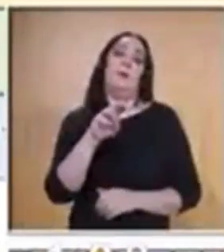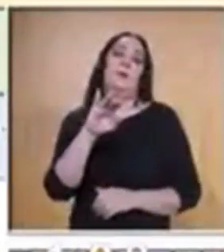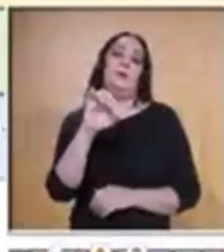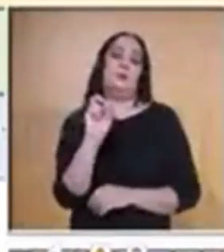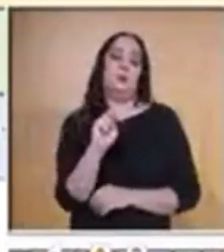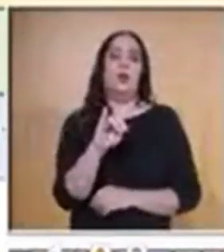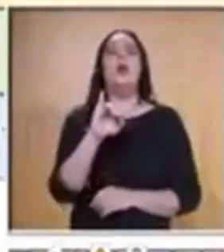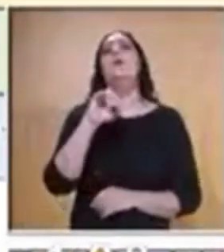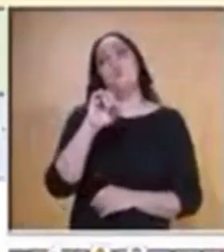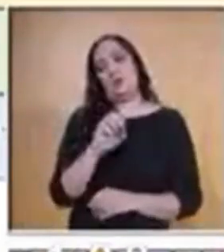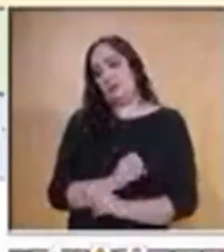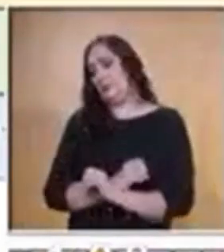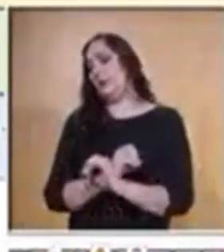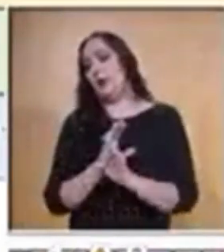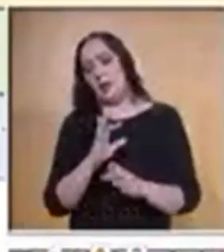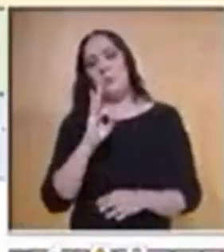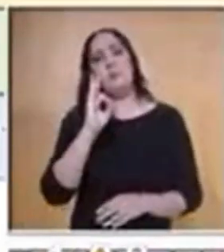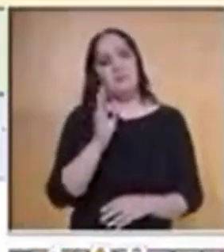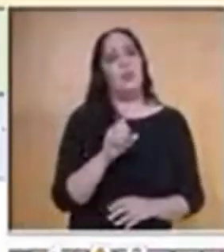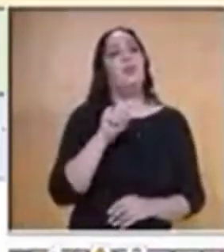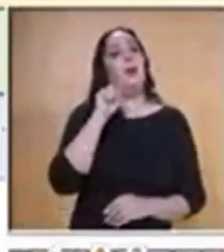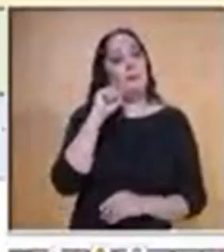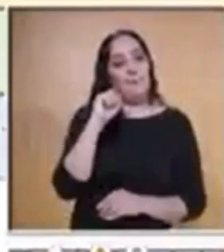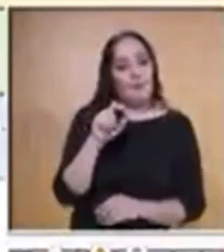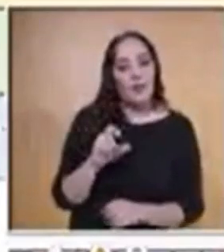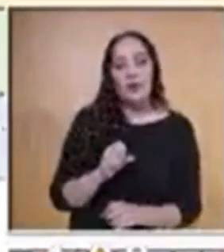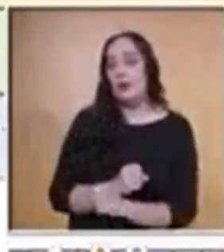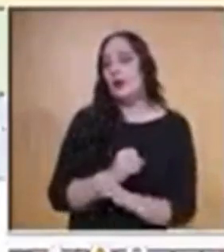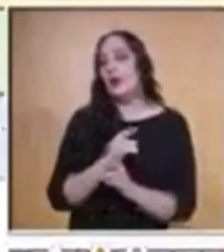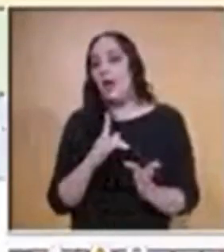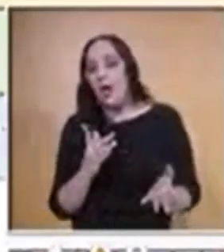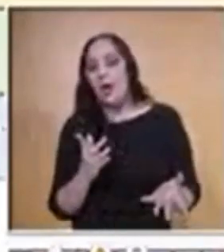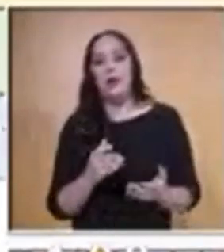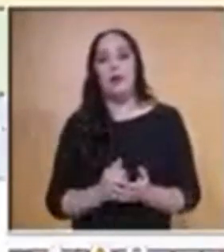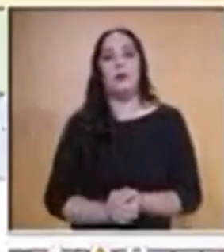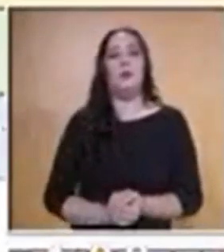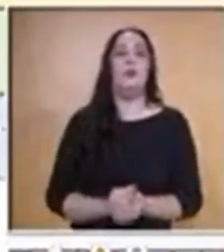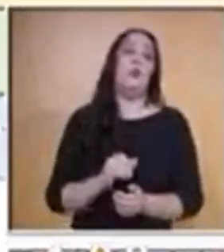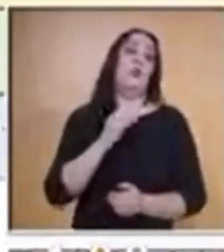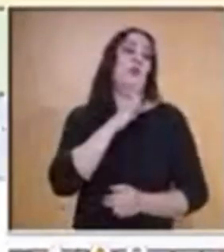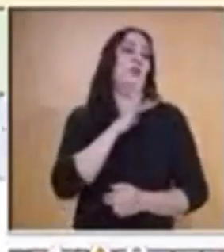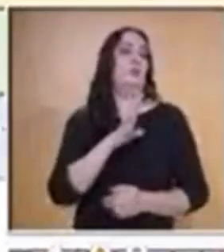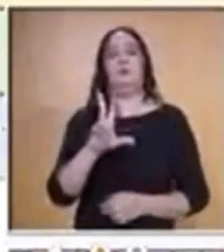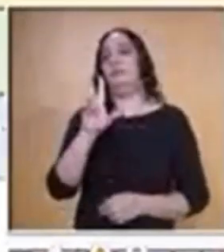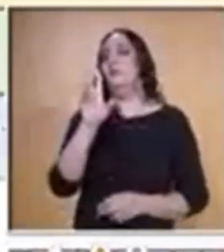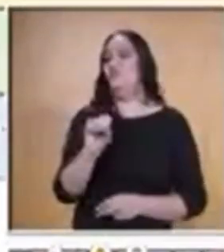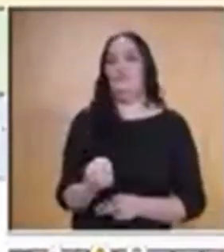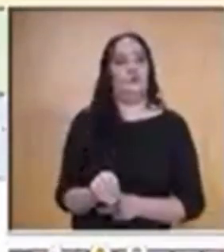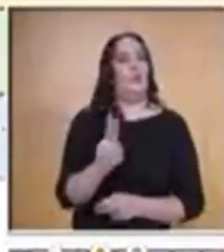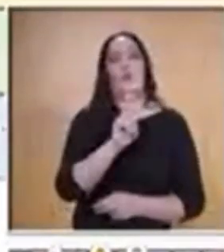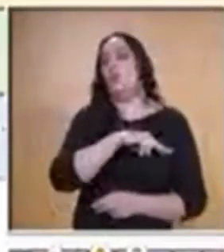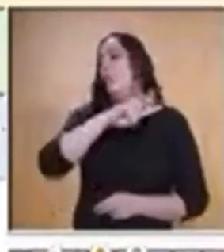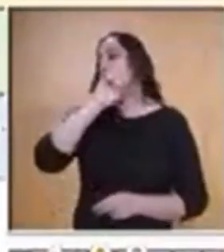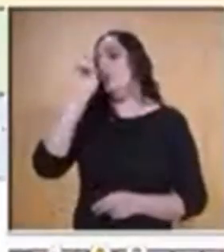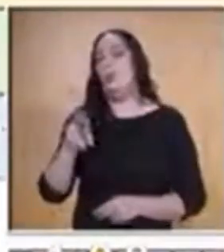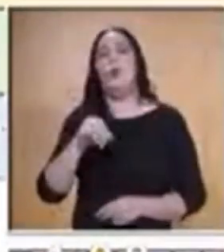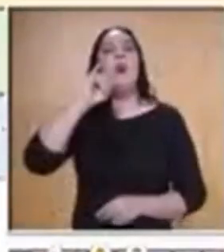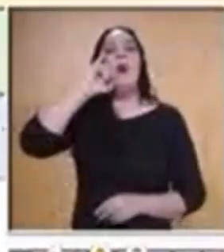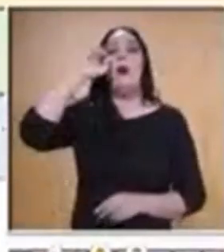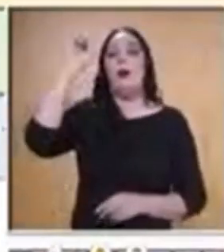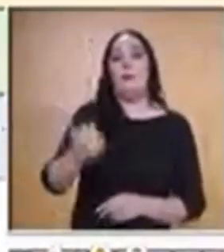ciertamente, también, desde luego, por supuesto. De negación, no, nunca,